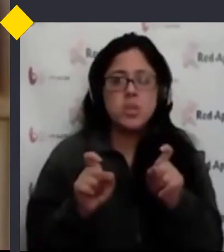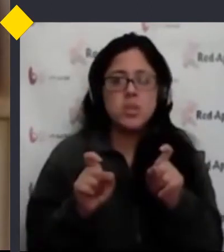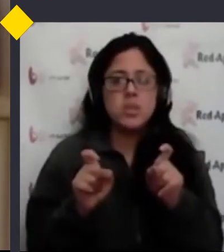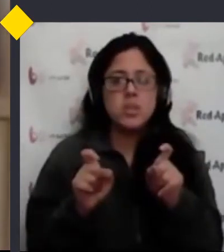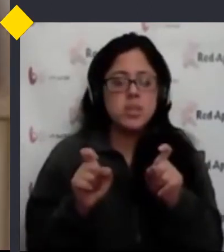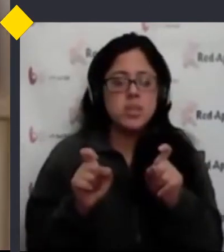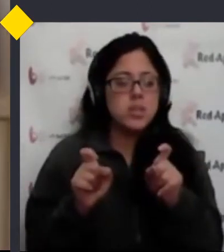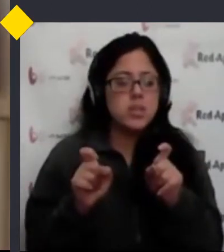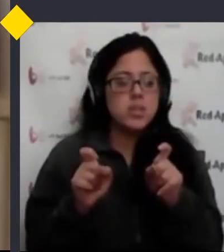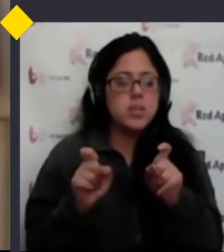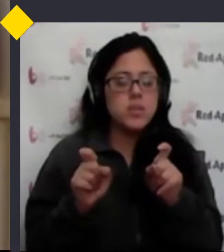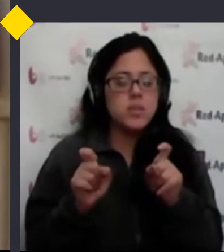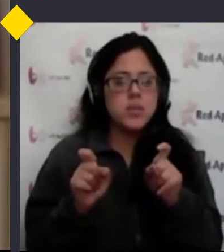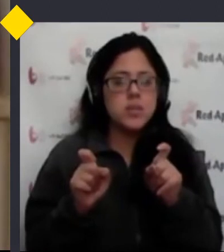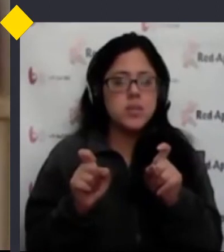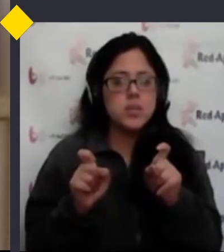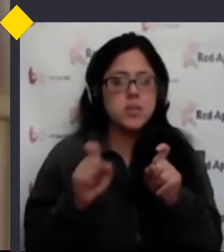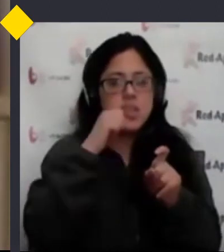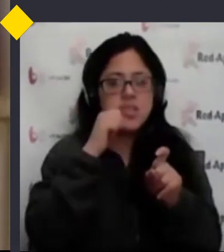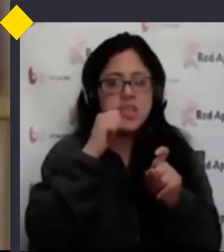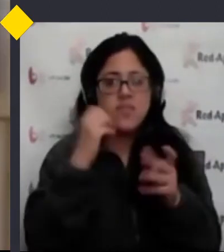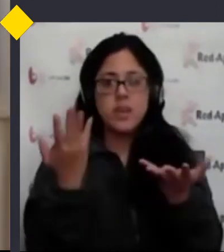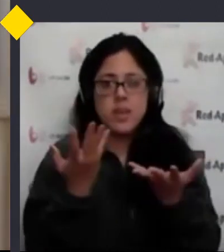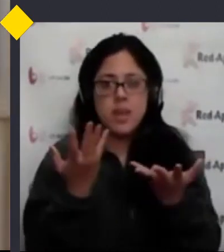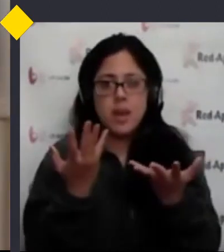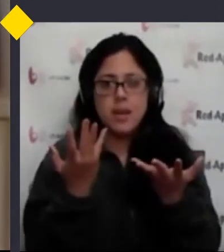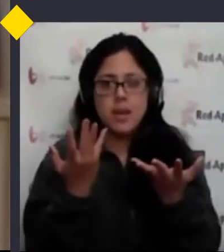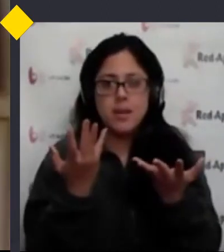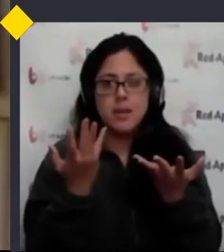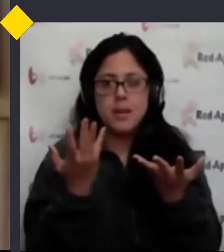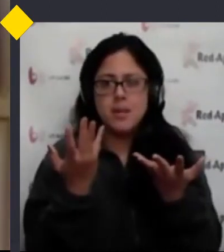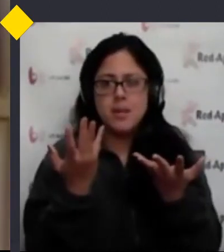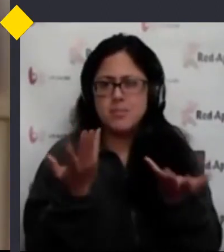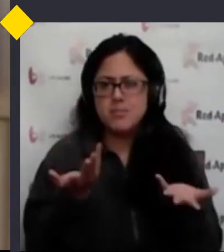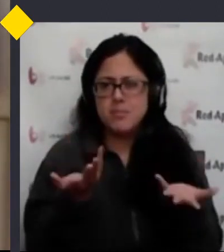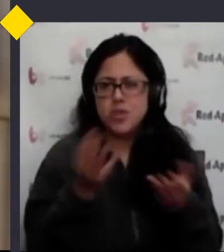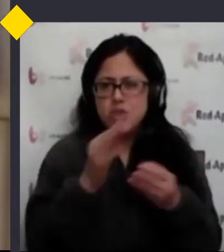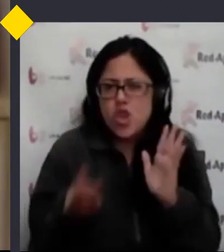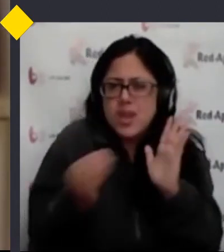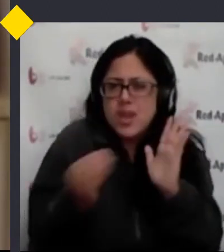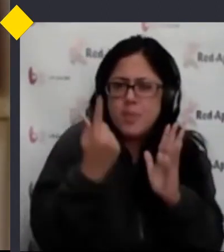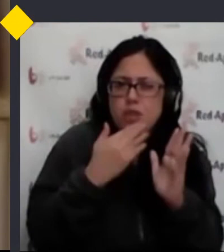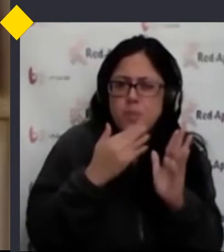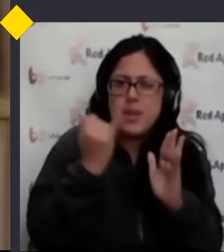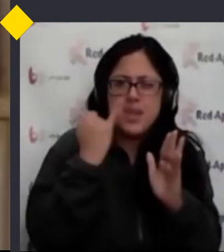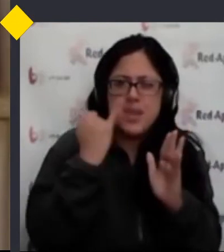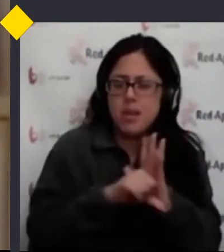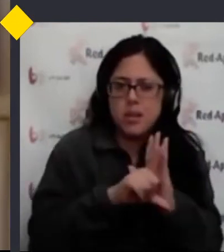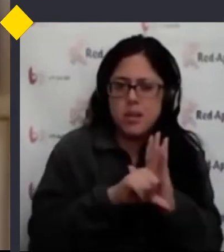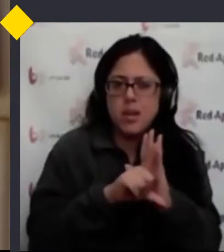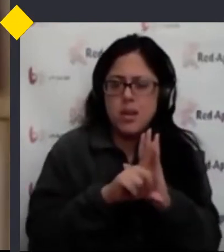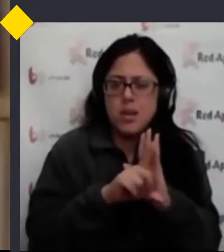son antiguas, pero además son ilegales. Entonces a mí me sorprende mucho que se siga preguntando,